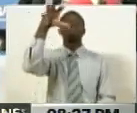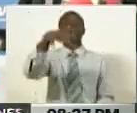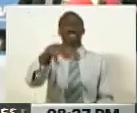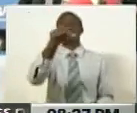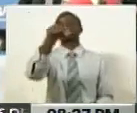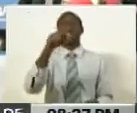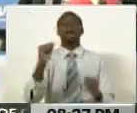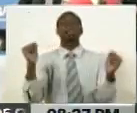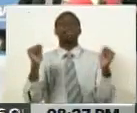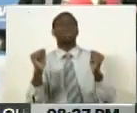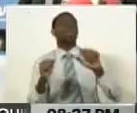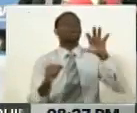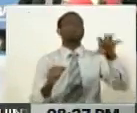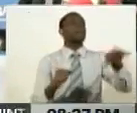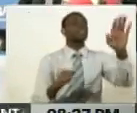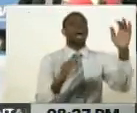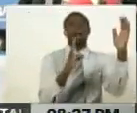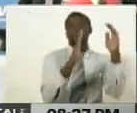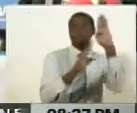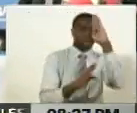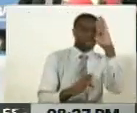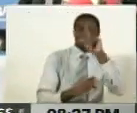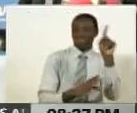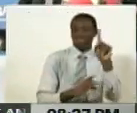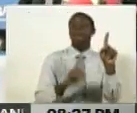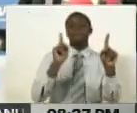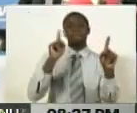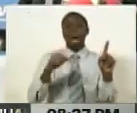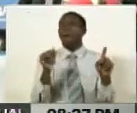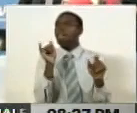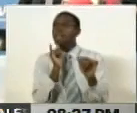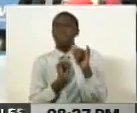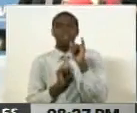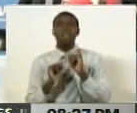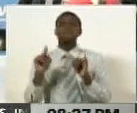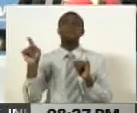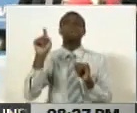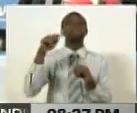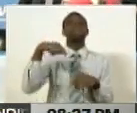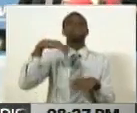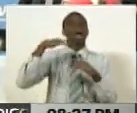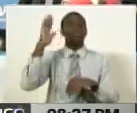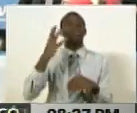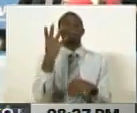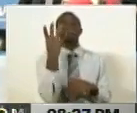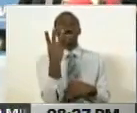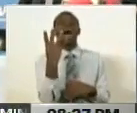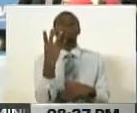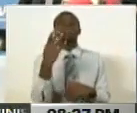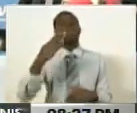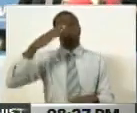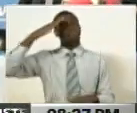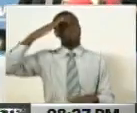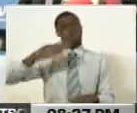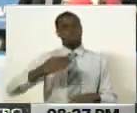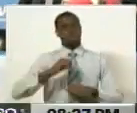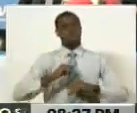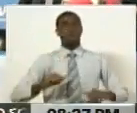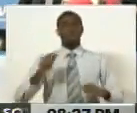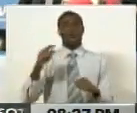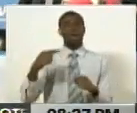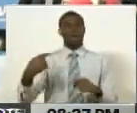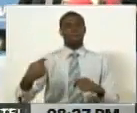Mérida y Barinas. Tenemos reporte de 4 guardias nacionales heridos